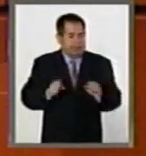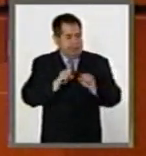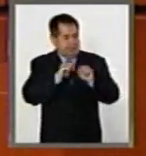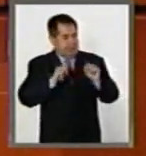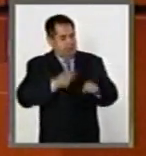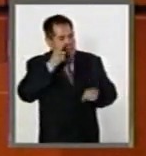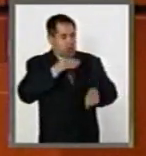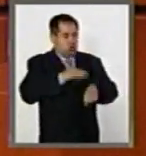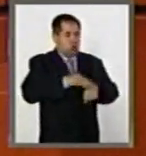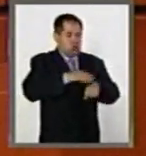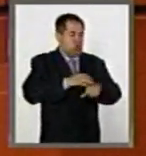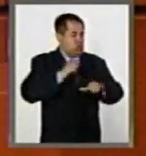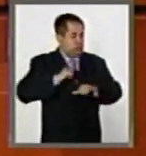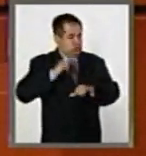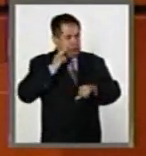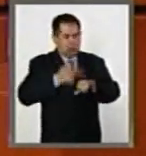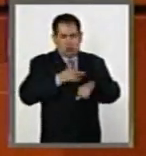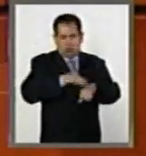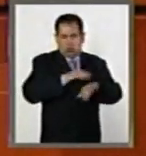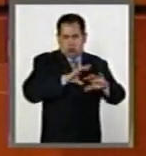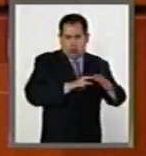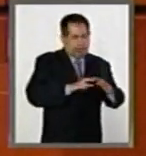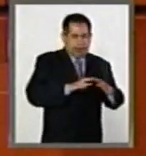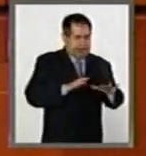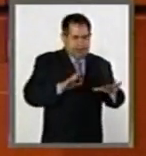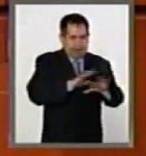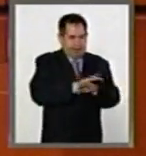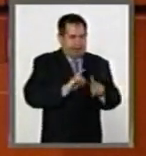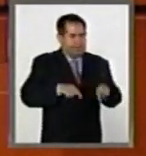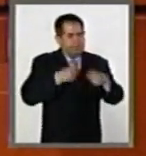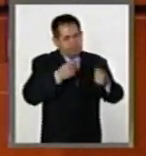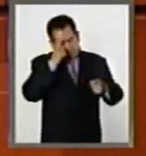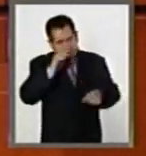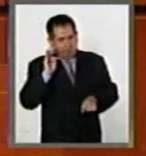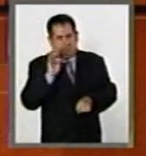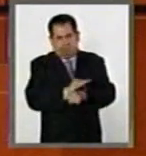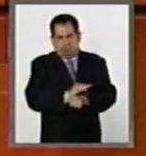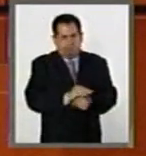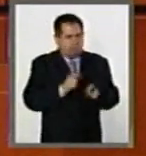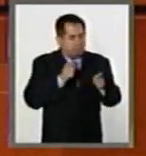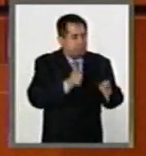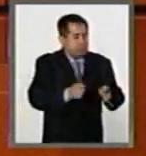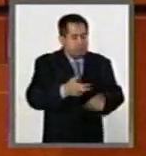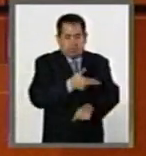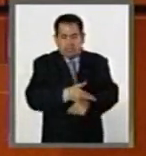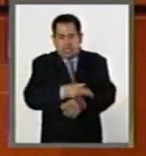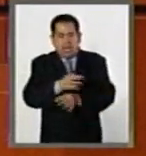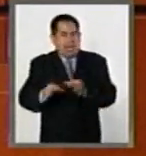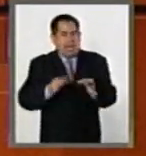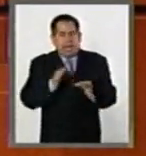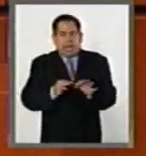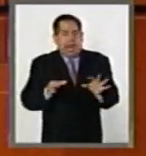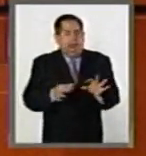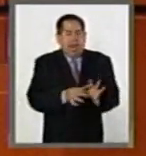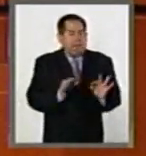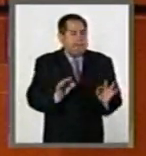tutelar, doctrina tutelar, a un sistema garantista inscrita en el debido proceso legal